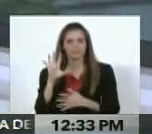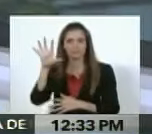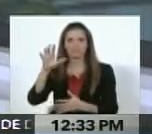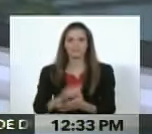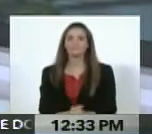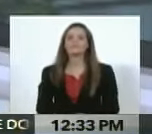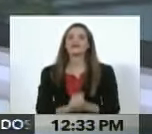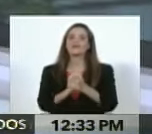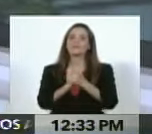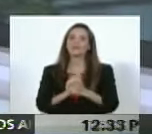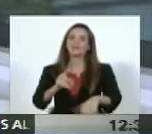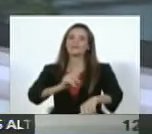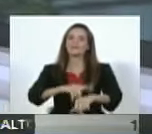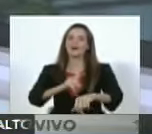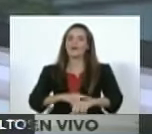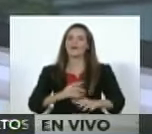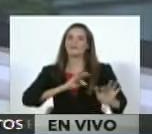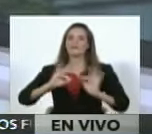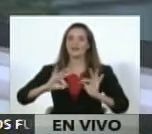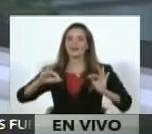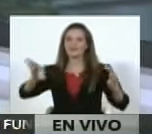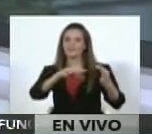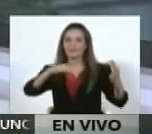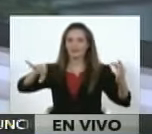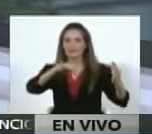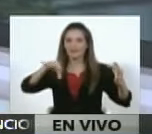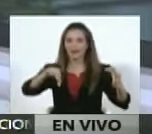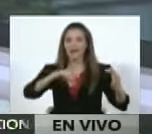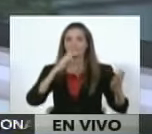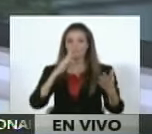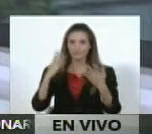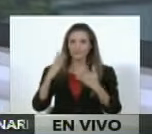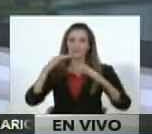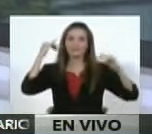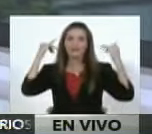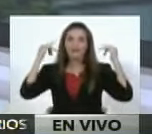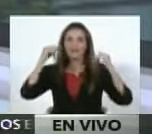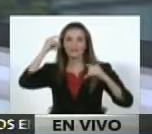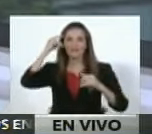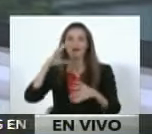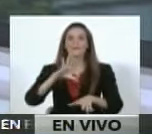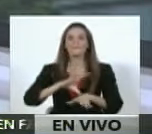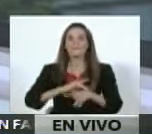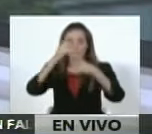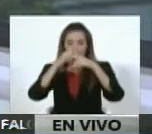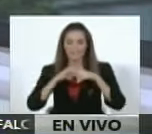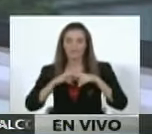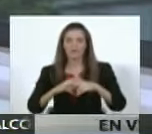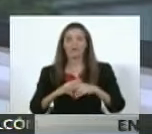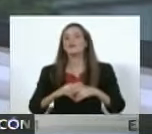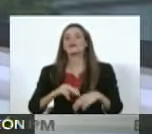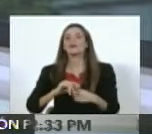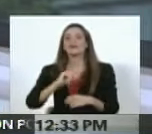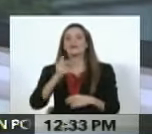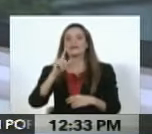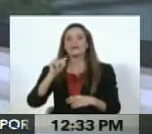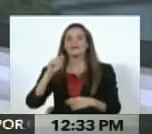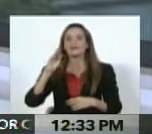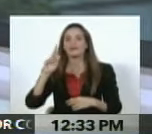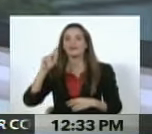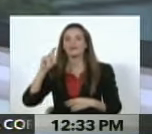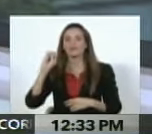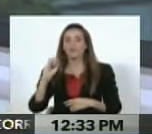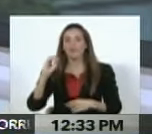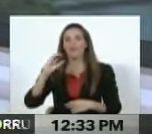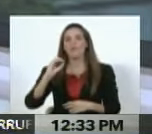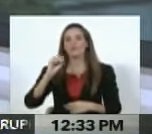Amigos, y a esta hora vamos al Teatro Teresa Carreño. Allí se celebra el Día del Médico en homenaje al doctor Gilberto Rodríguez Ochoa. Y,